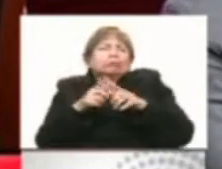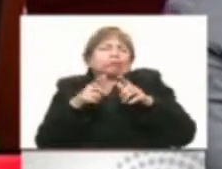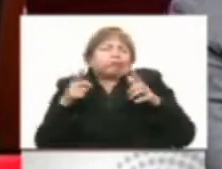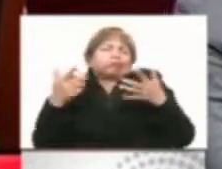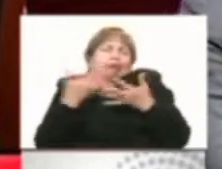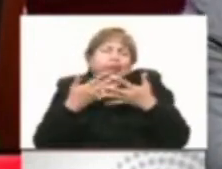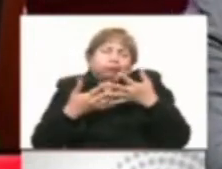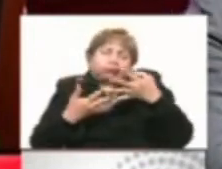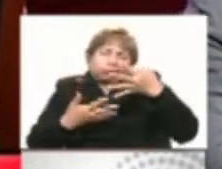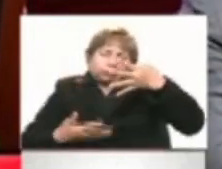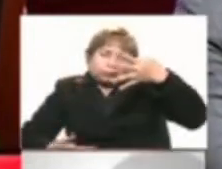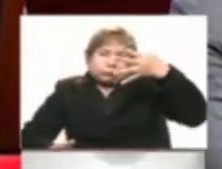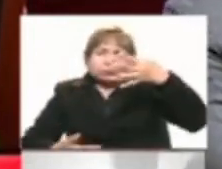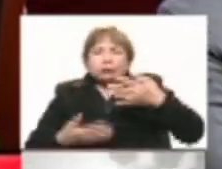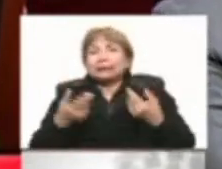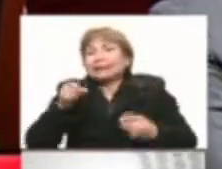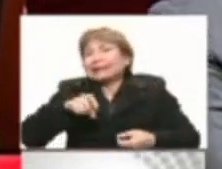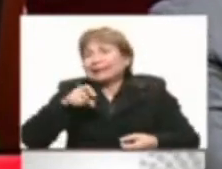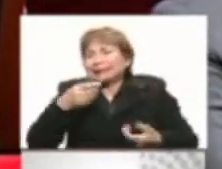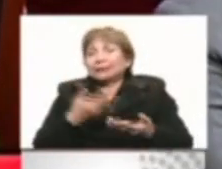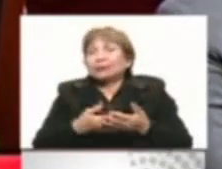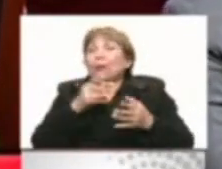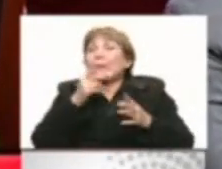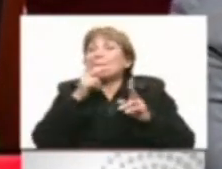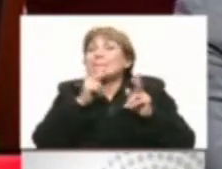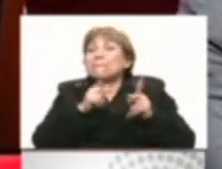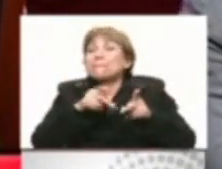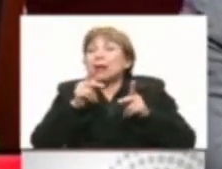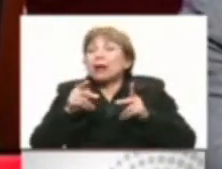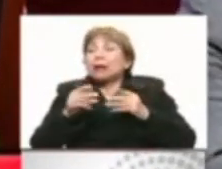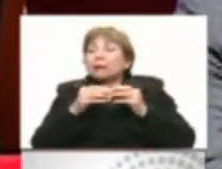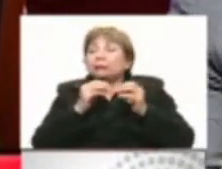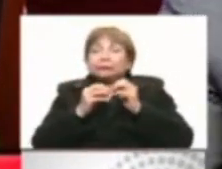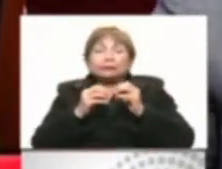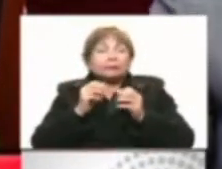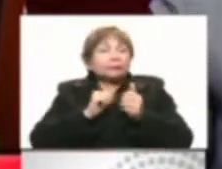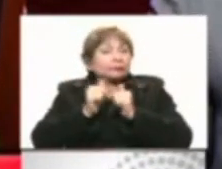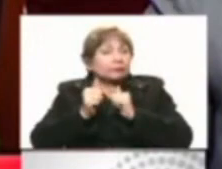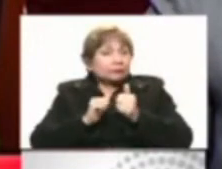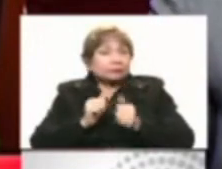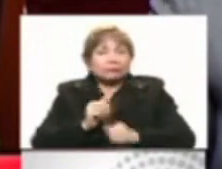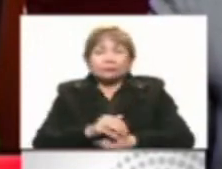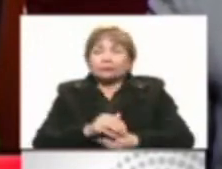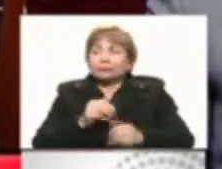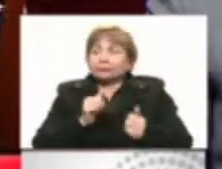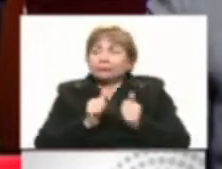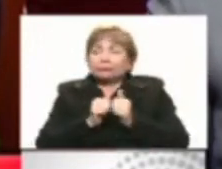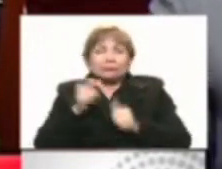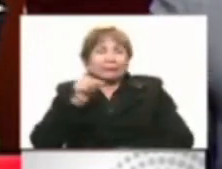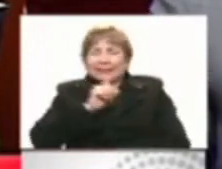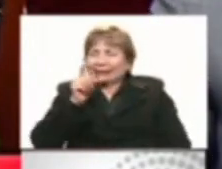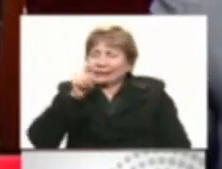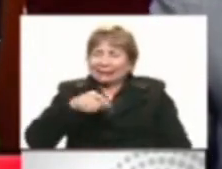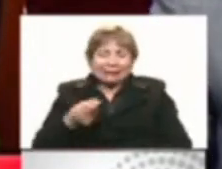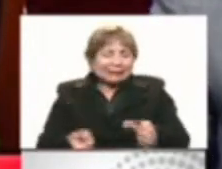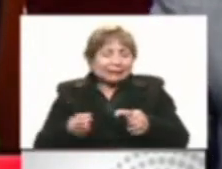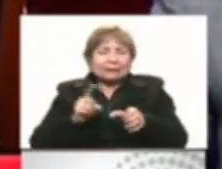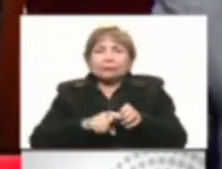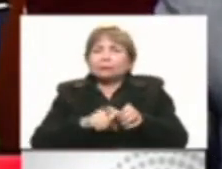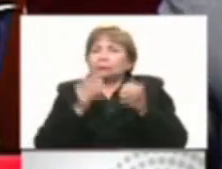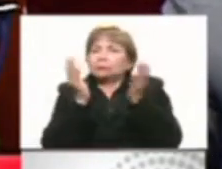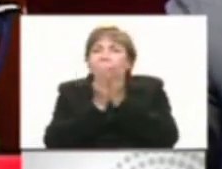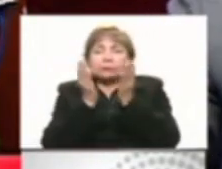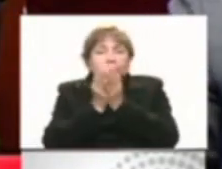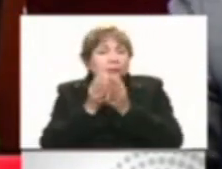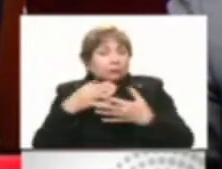inmensa. El déficit que implica el Plan Nacional de Infraestructura para la Competitividad, que ni siquiera incluye